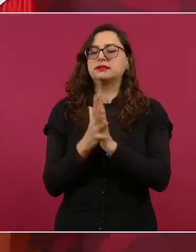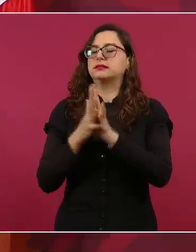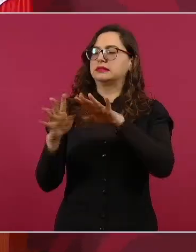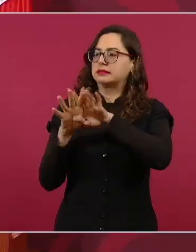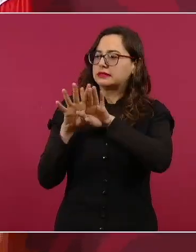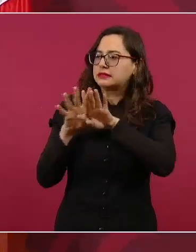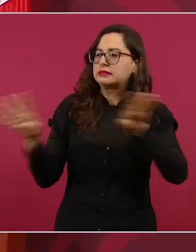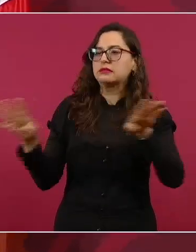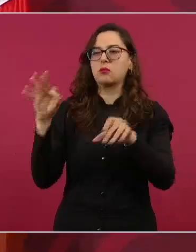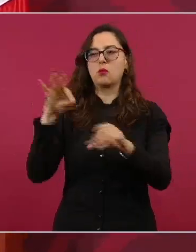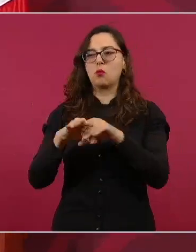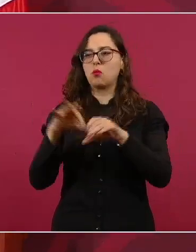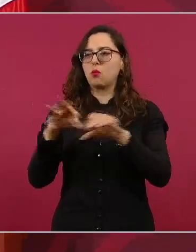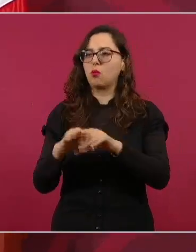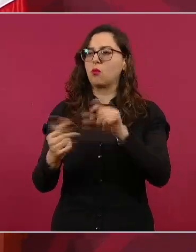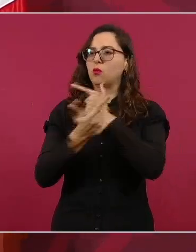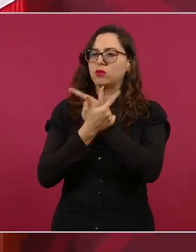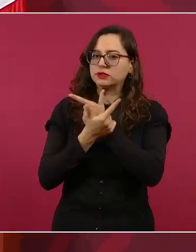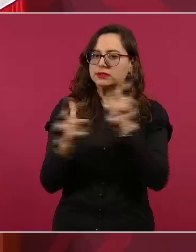fue